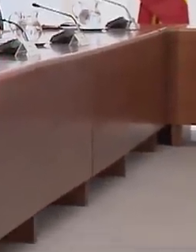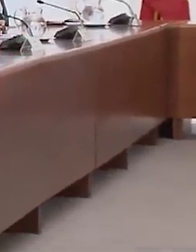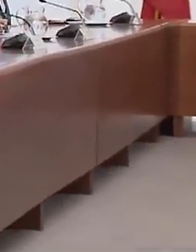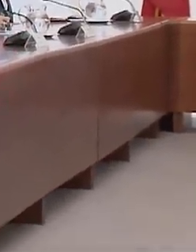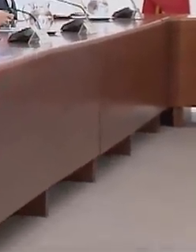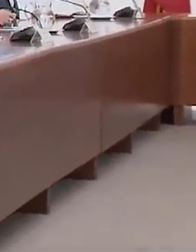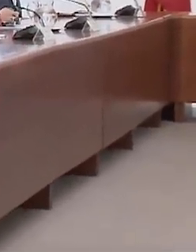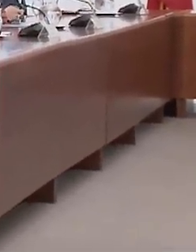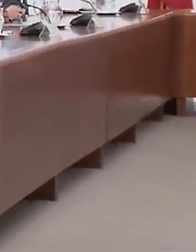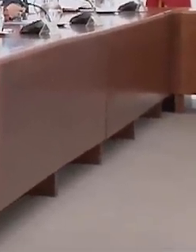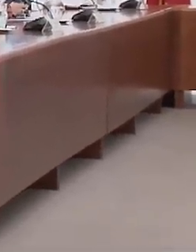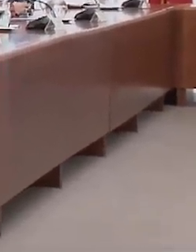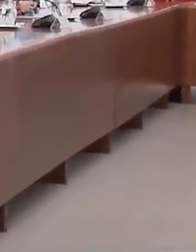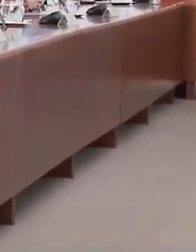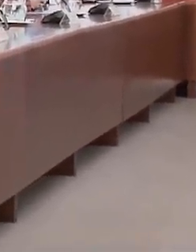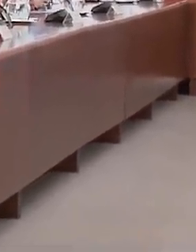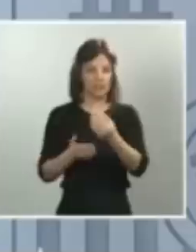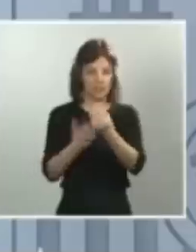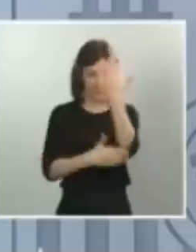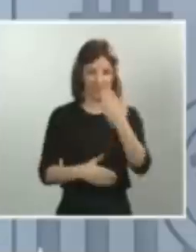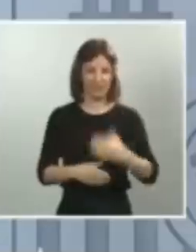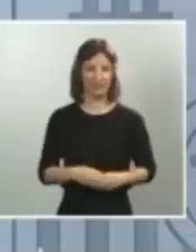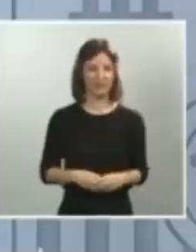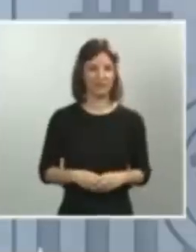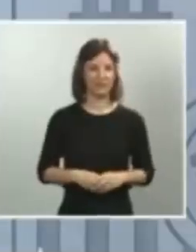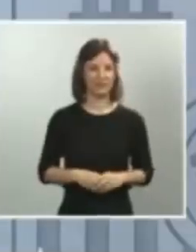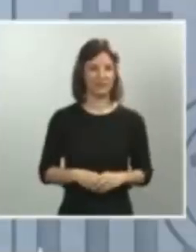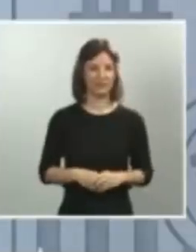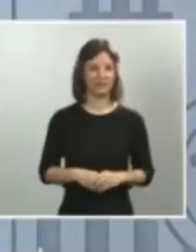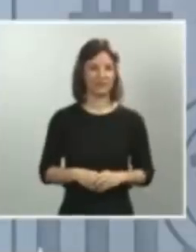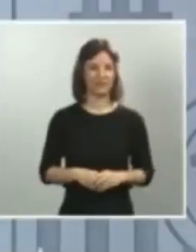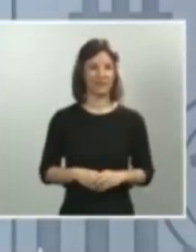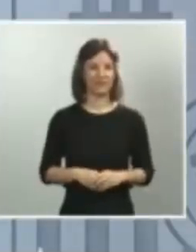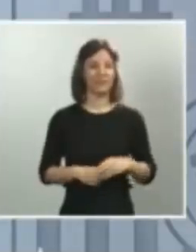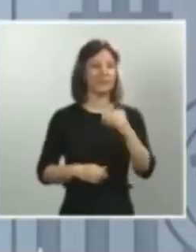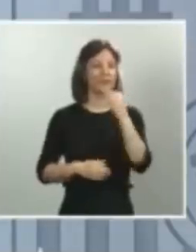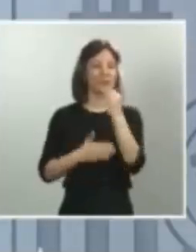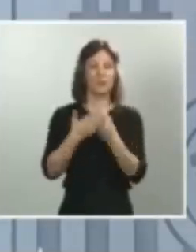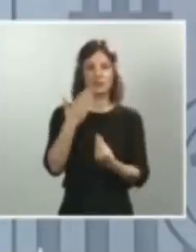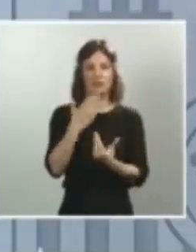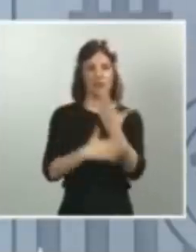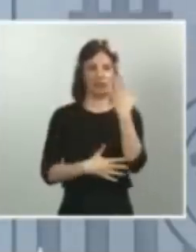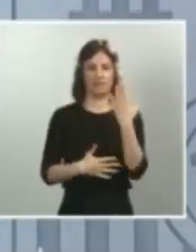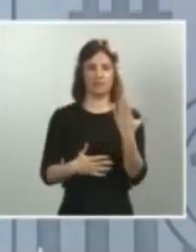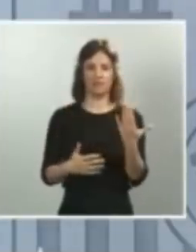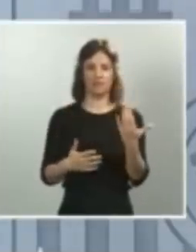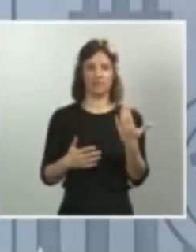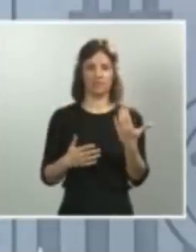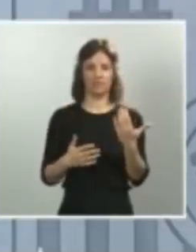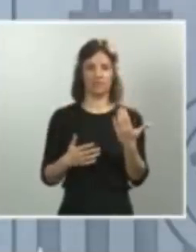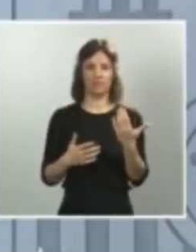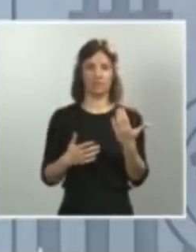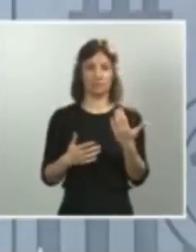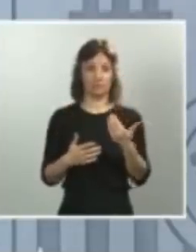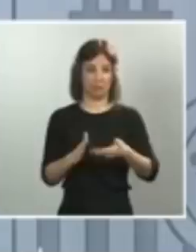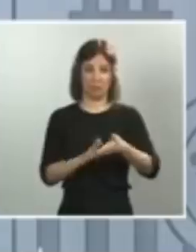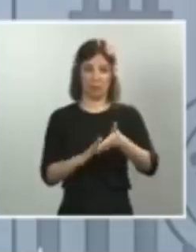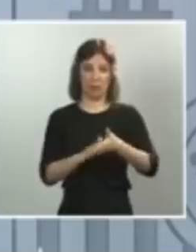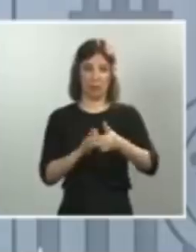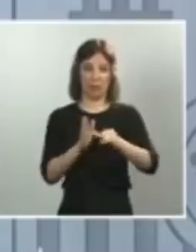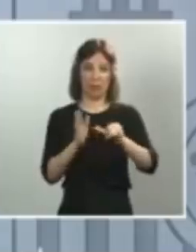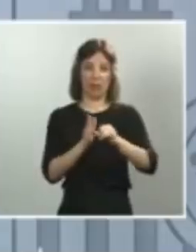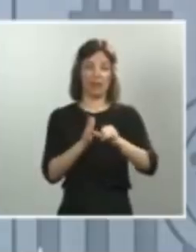que Unidas Podemos viene de la cultura del Partido Comunista de